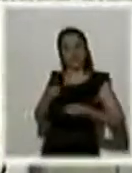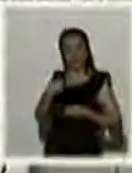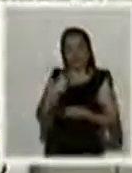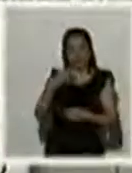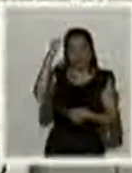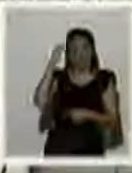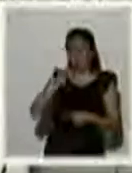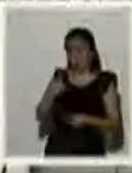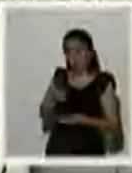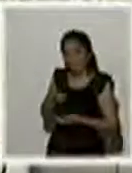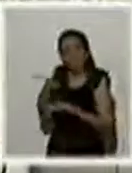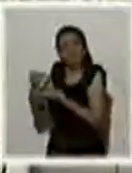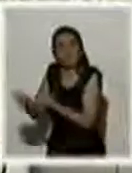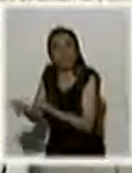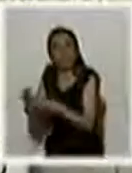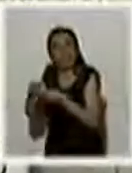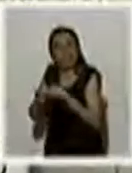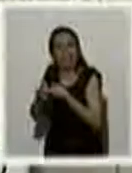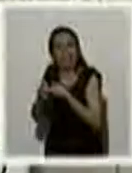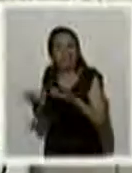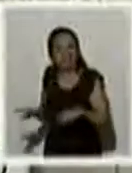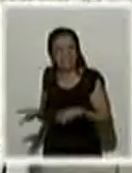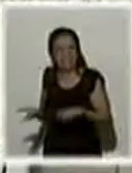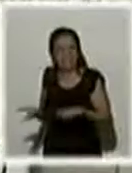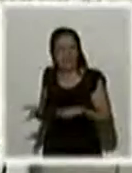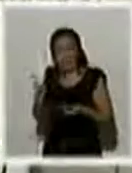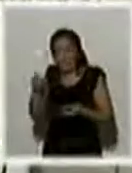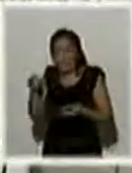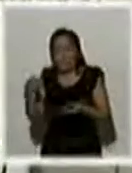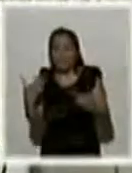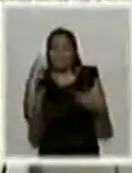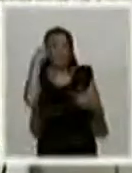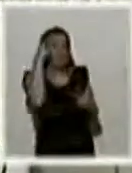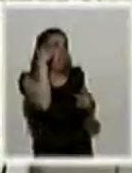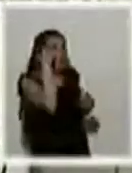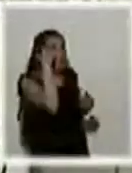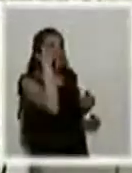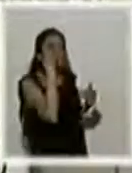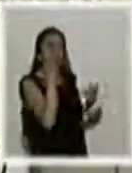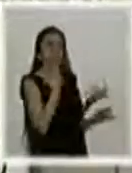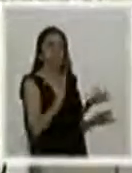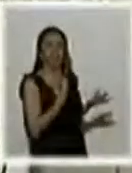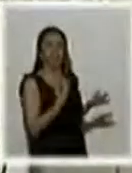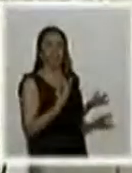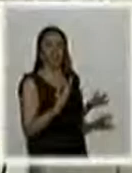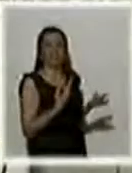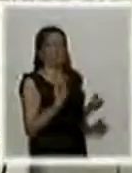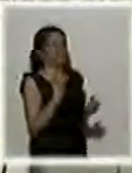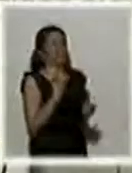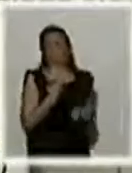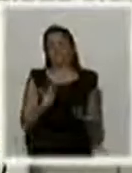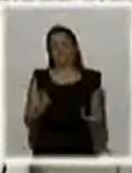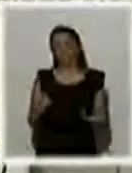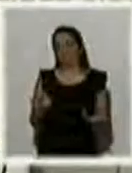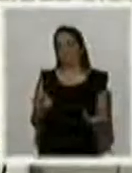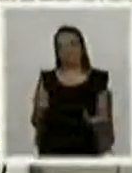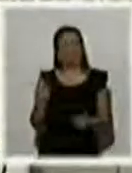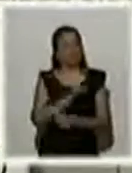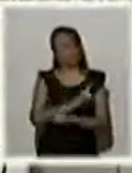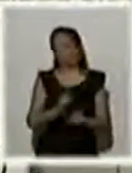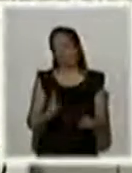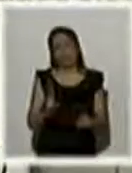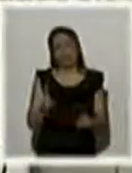puedan llevar a la práctica, lo puedan poner en práctica, no vamos a lograr acabar con